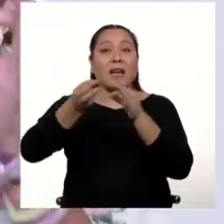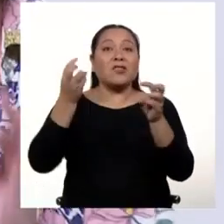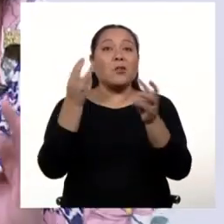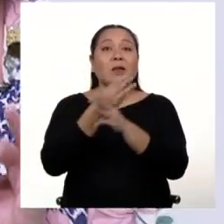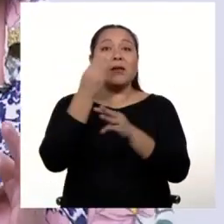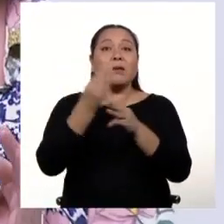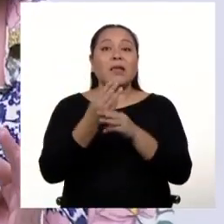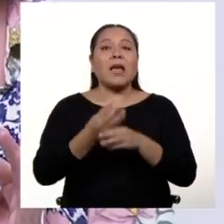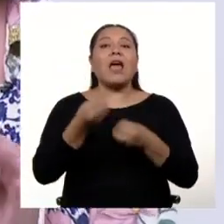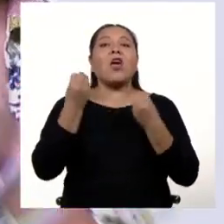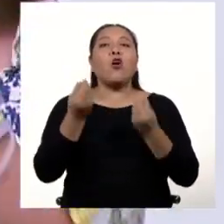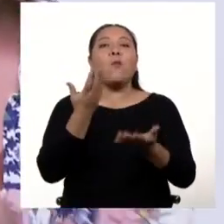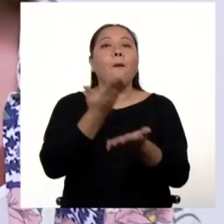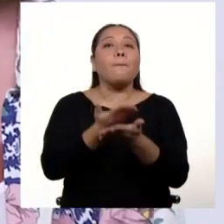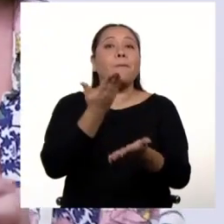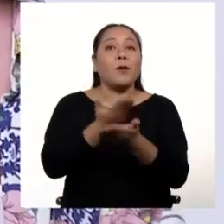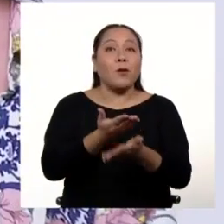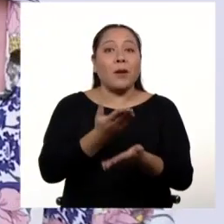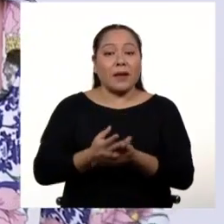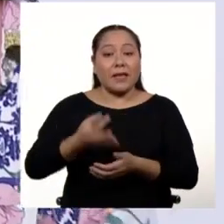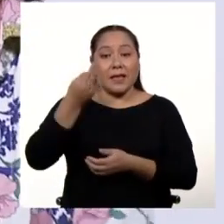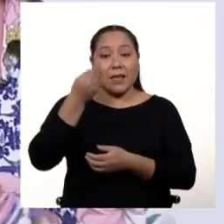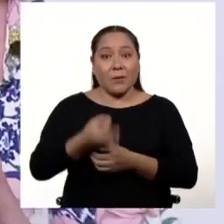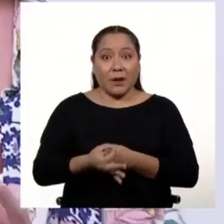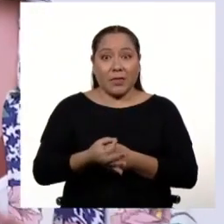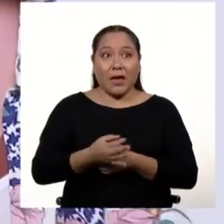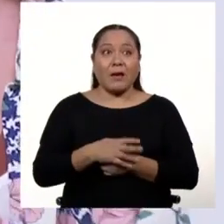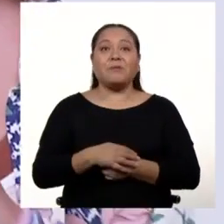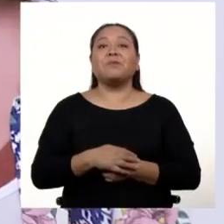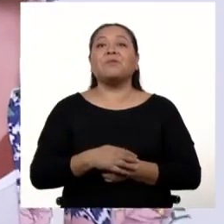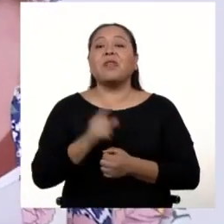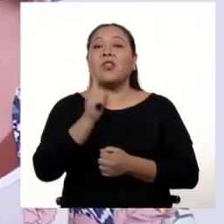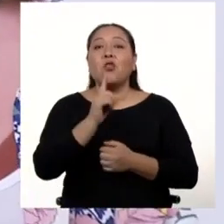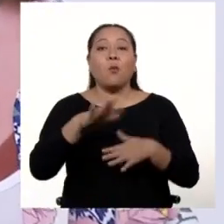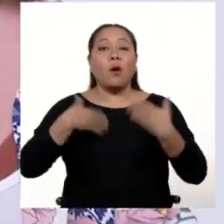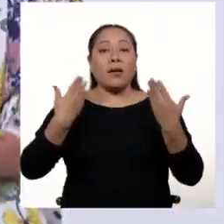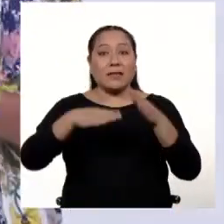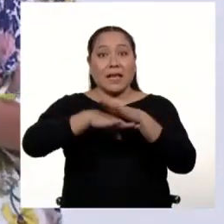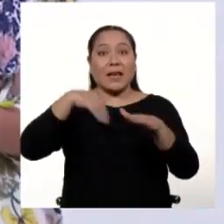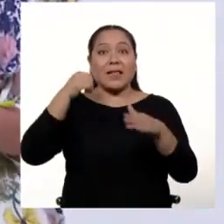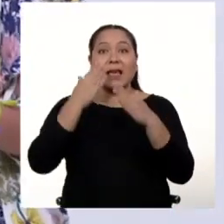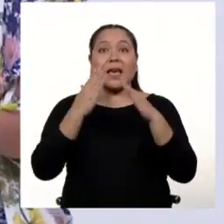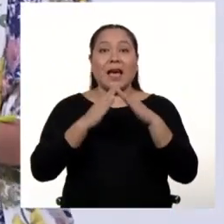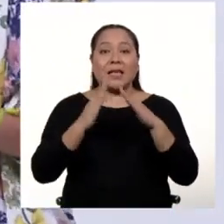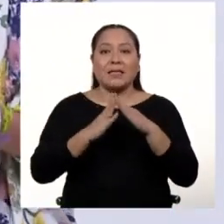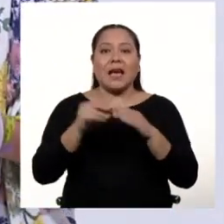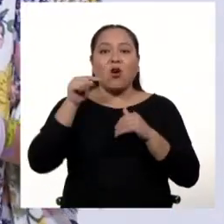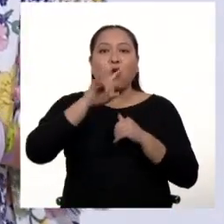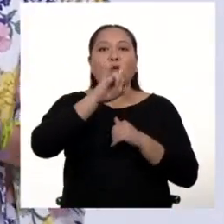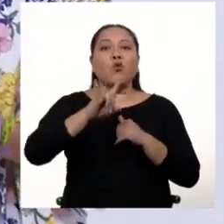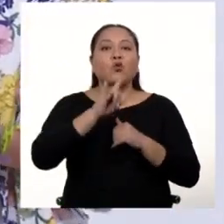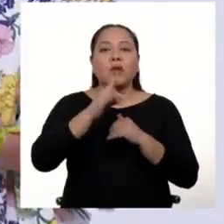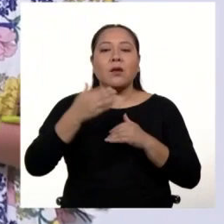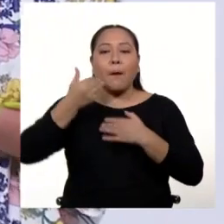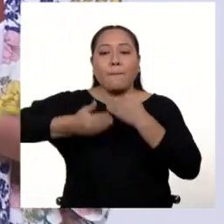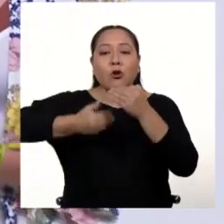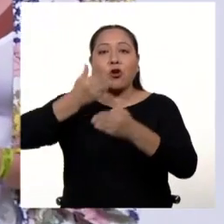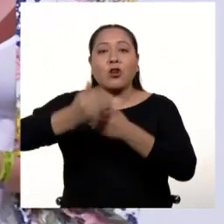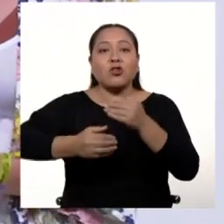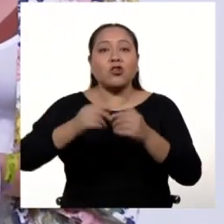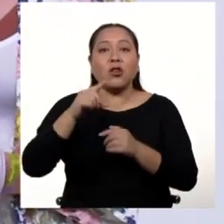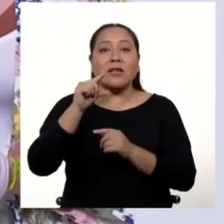adoptada del aislamiento social y para ello utilizaremos progresiones geométricas. ¿Sabías que cada enfermedad tiene un ritmo